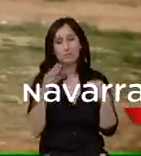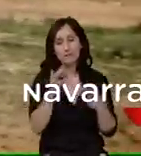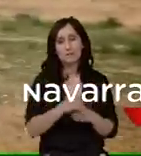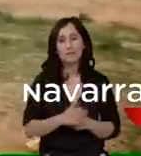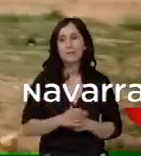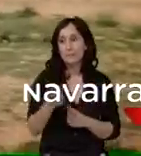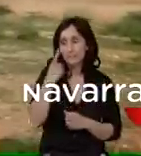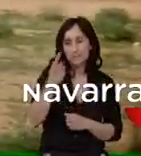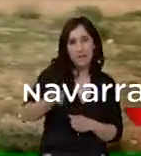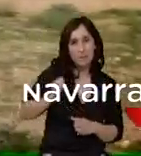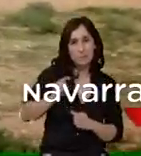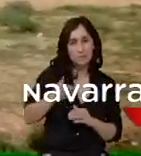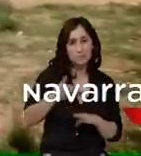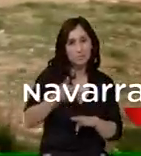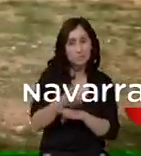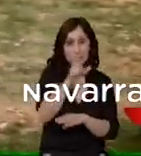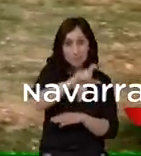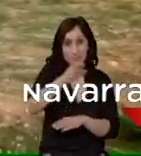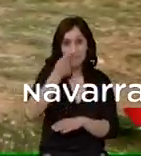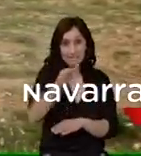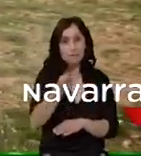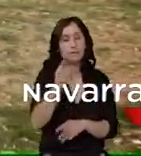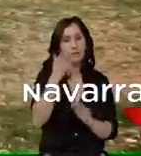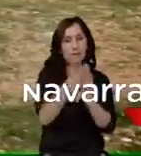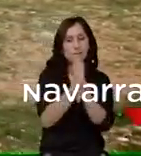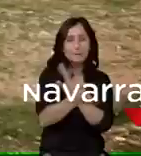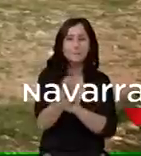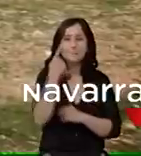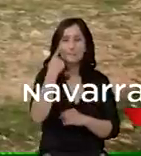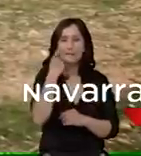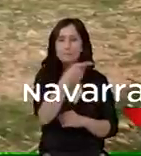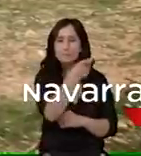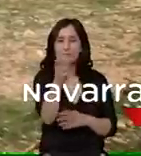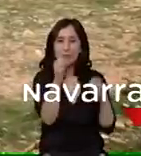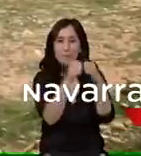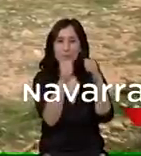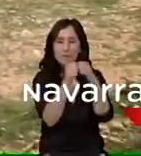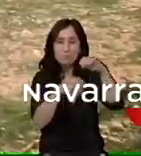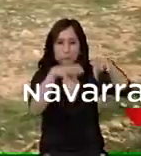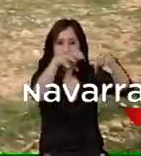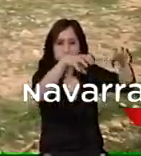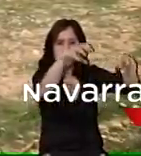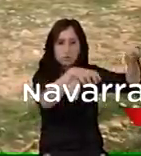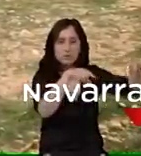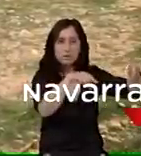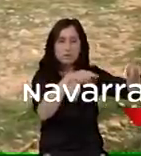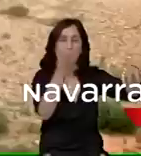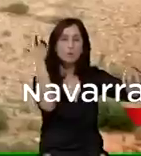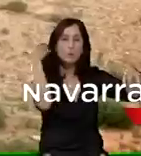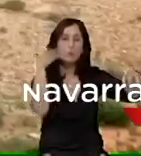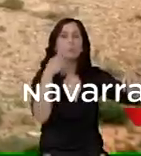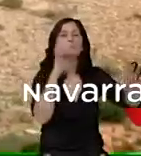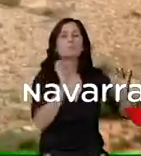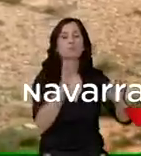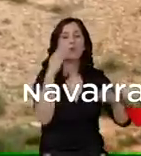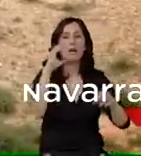te voy a contar una cosa que solemos decirle a los visitantes. Si te fijas, todas esas piedras de ahí son las antiguas canteras de Cabanillas.